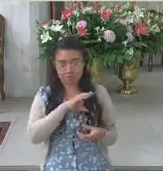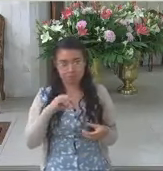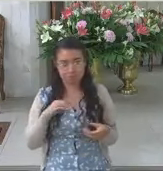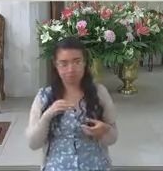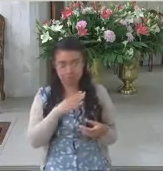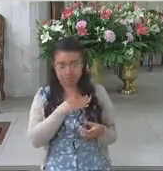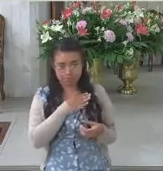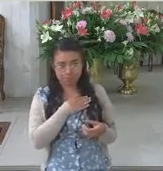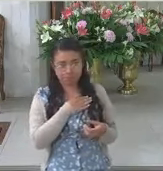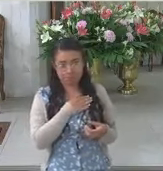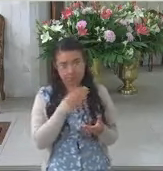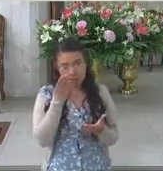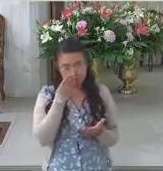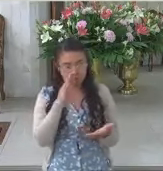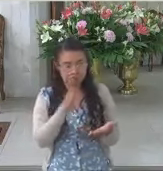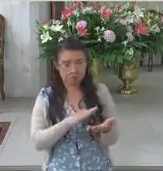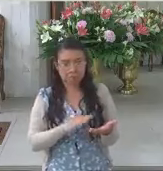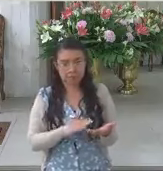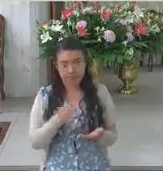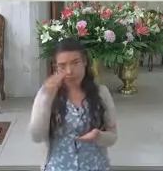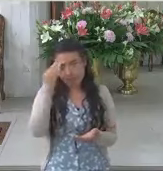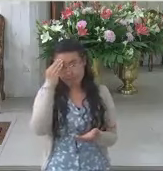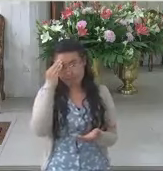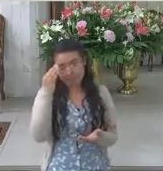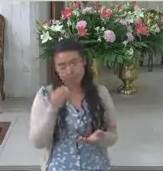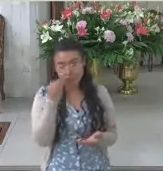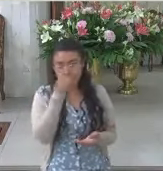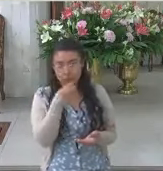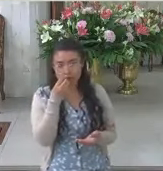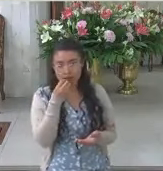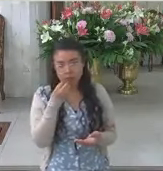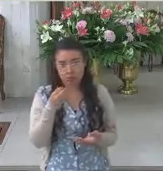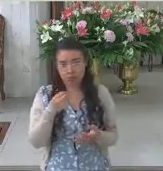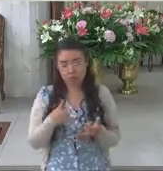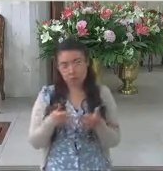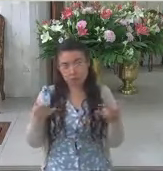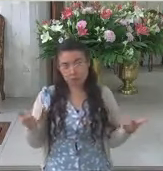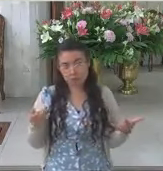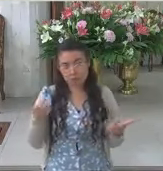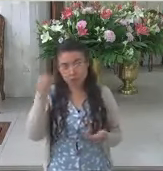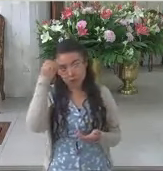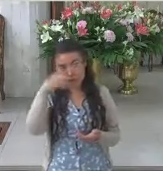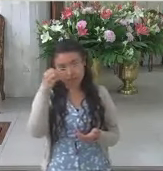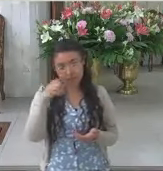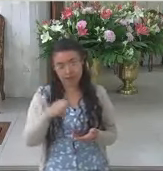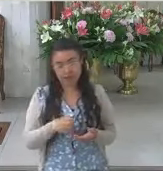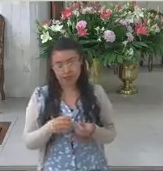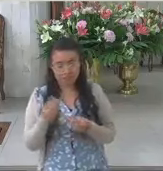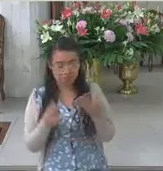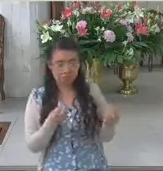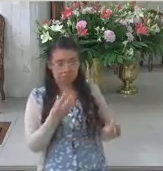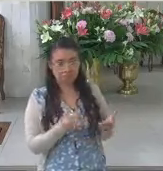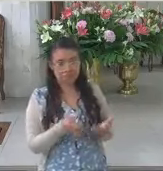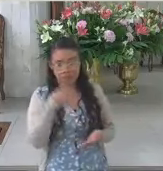ejercita Y aprende estrategias de combate el creyente debe ejercitarse en ayuno y